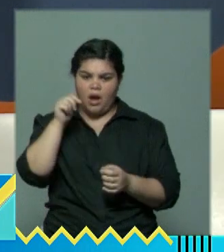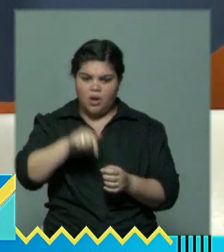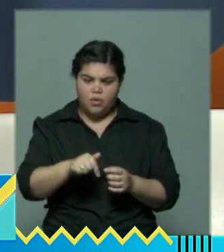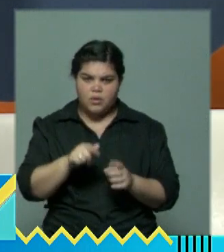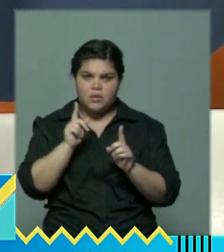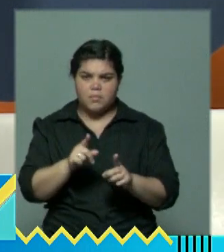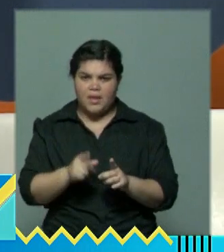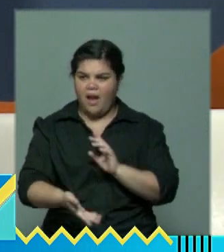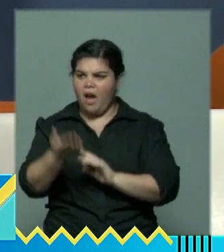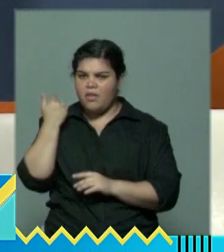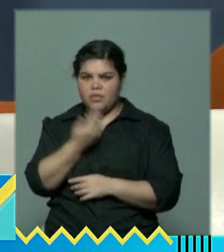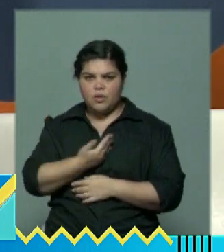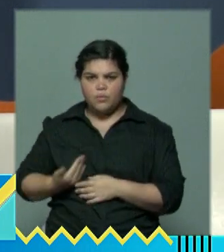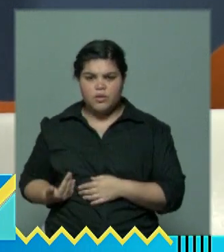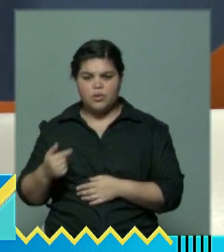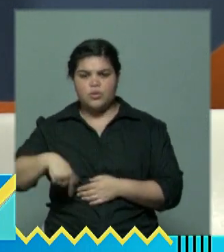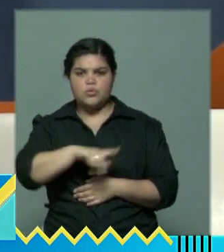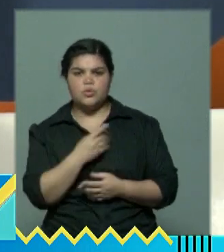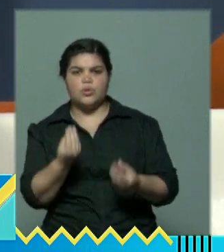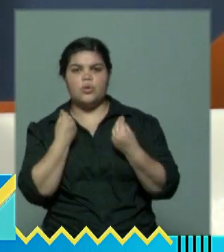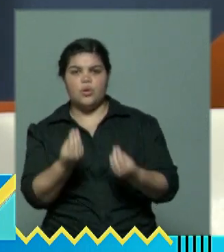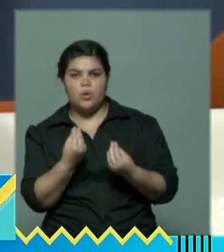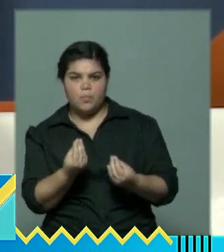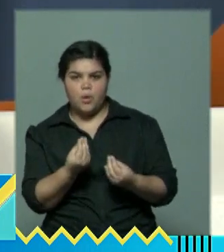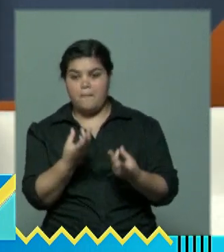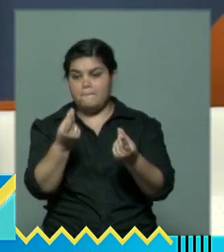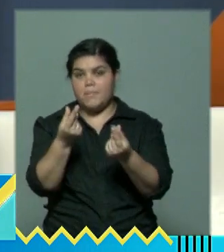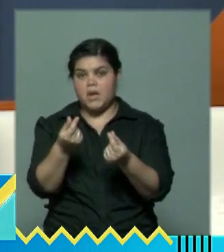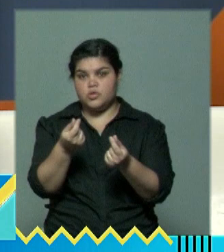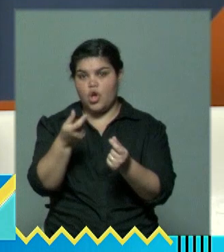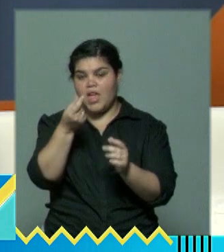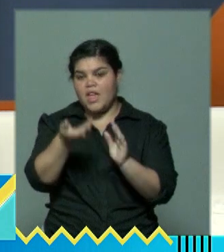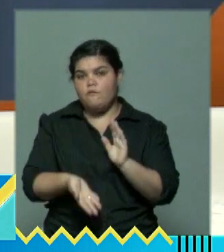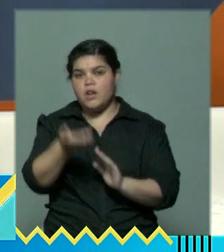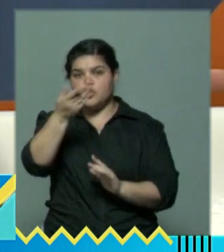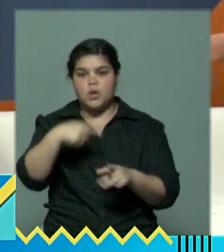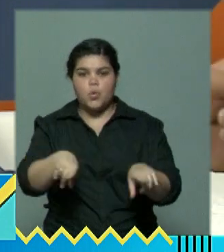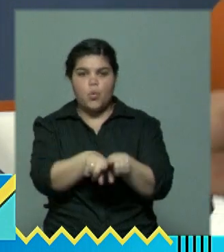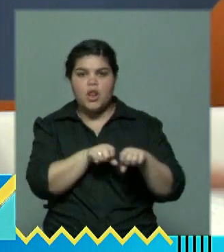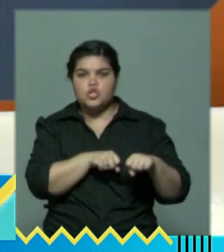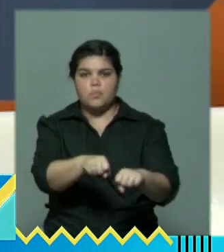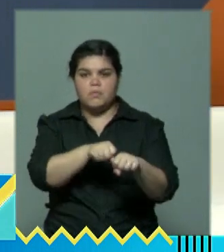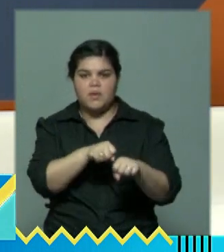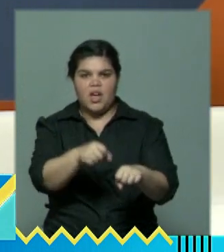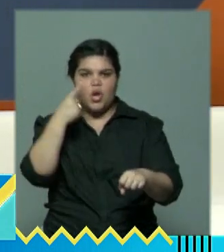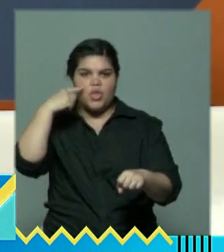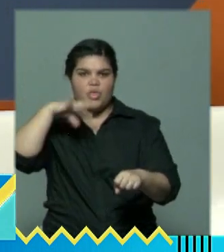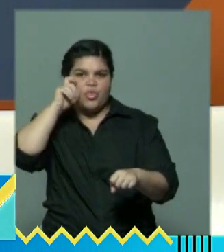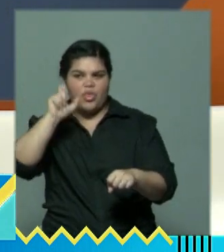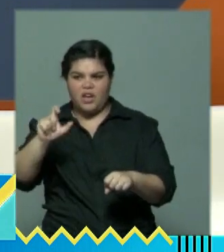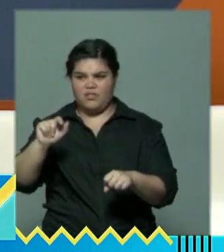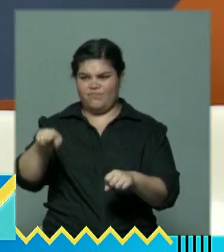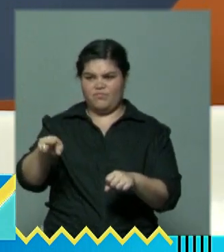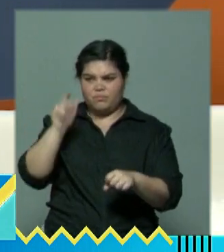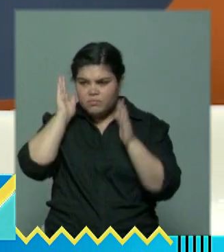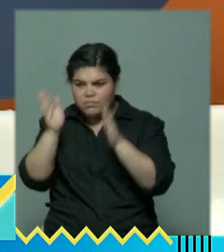anterior, y discutíamos en función del precio que nos daba o la inflación que nos daba la góndola del supermercado y no la del INDEC. Entonces eso nos